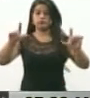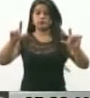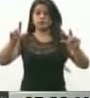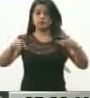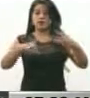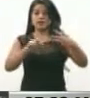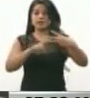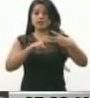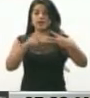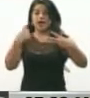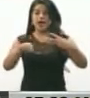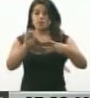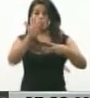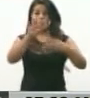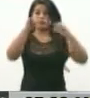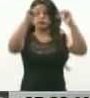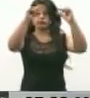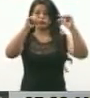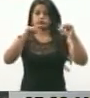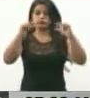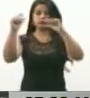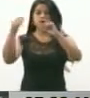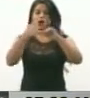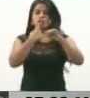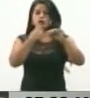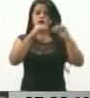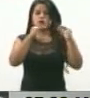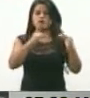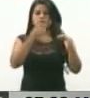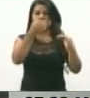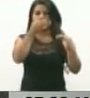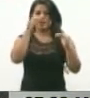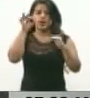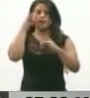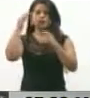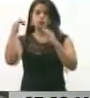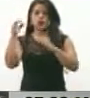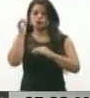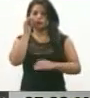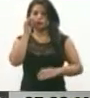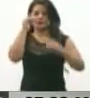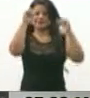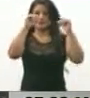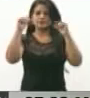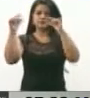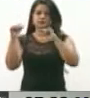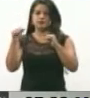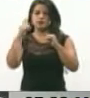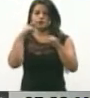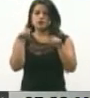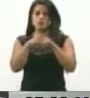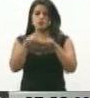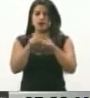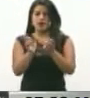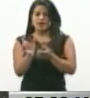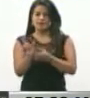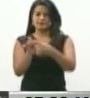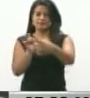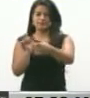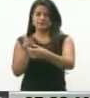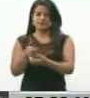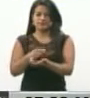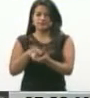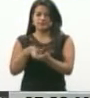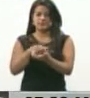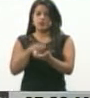Verás cuatro iconos de colores, rojo, verde, amarillo y azul, correspondientes a los botones de tu control remoto, con los cuales